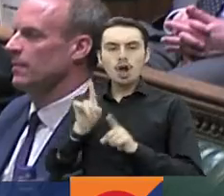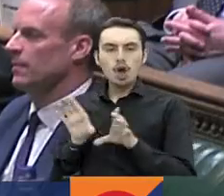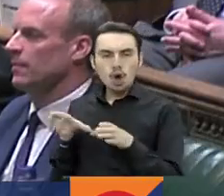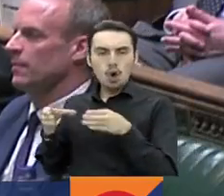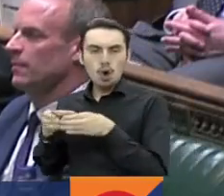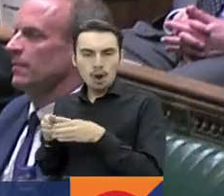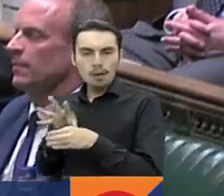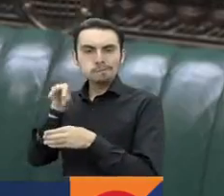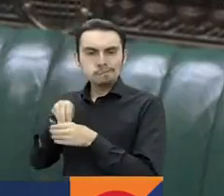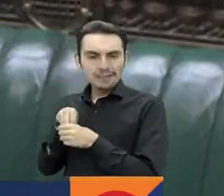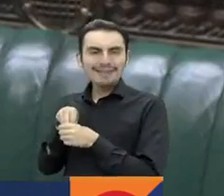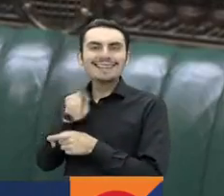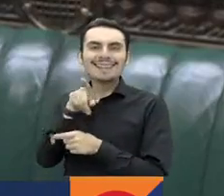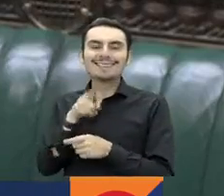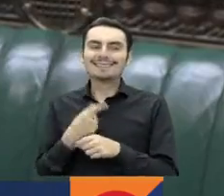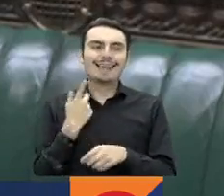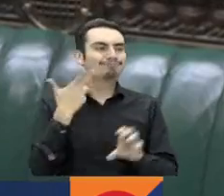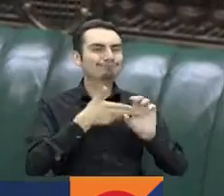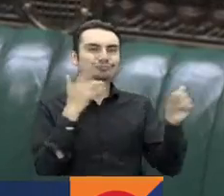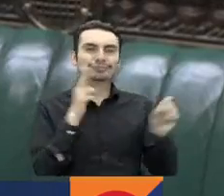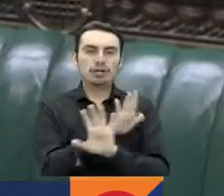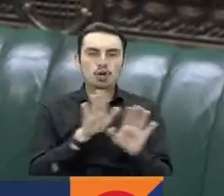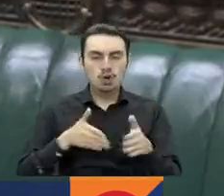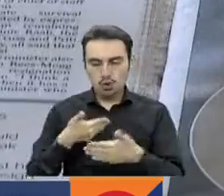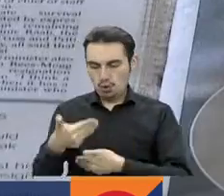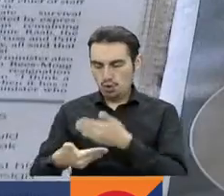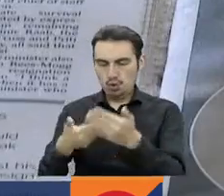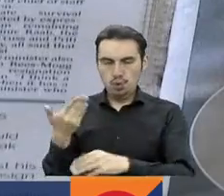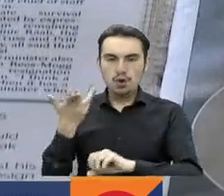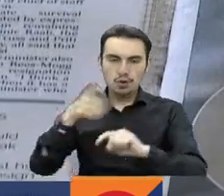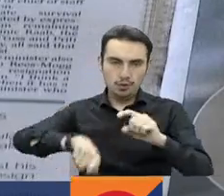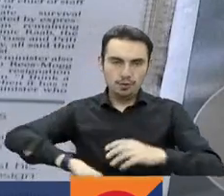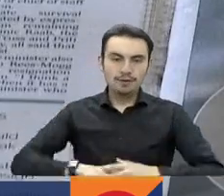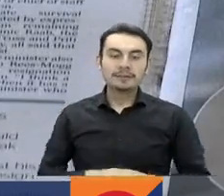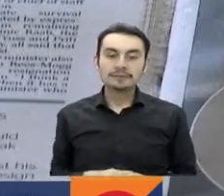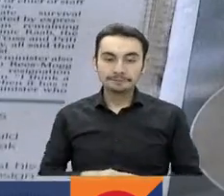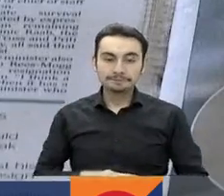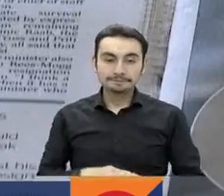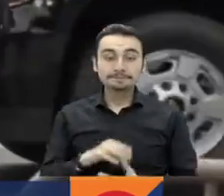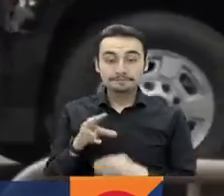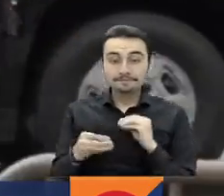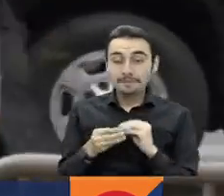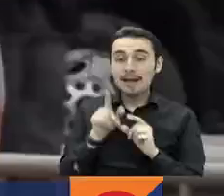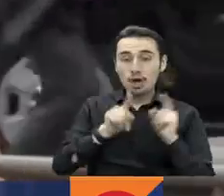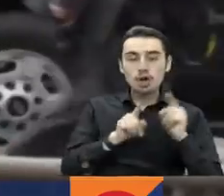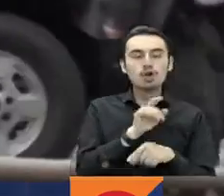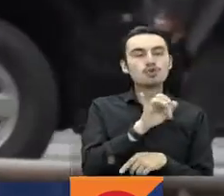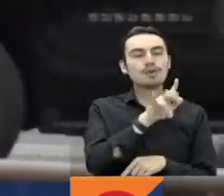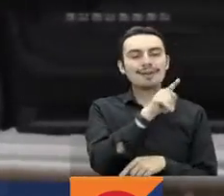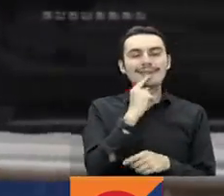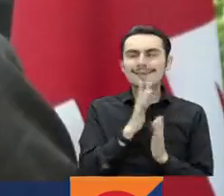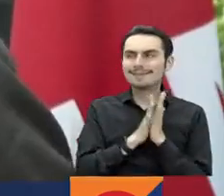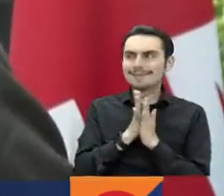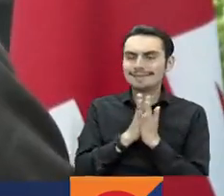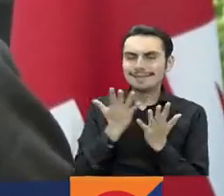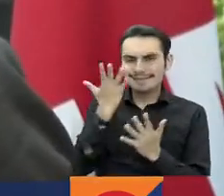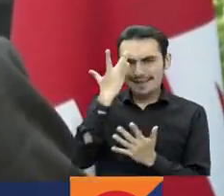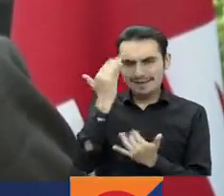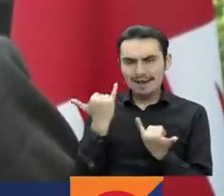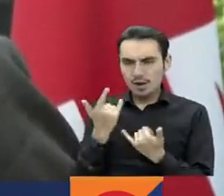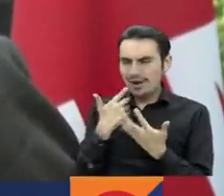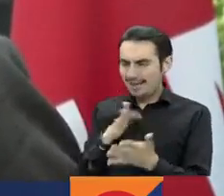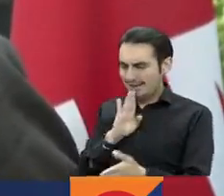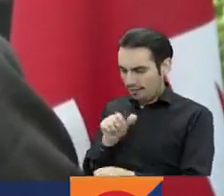la renuncia de su gabinete y los escándalos boris johnson quedo ante la única puerta posible a 16 días de cumplir tres